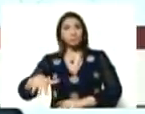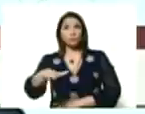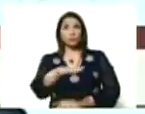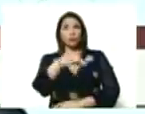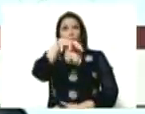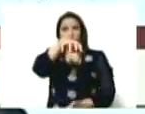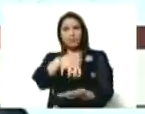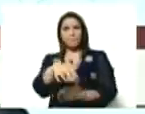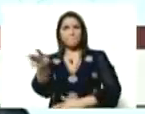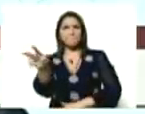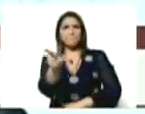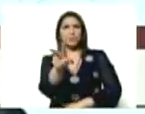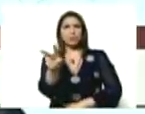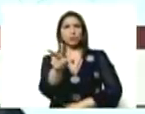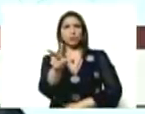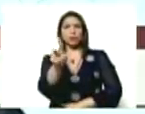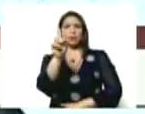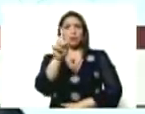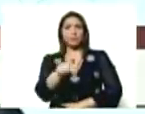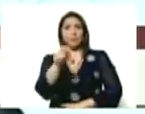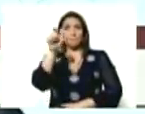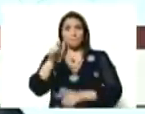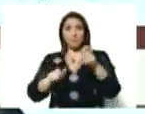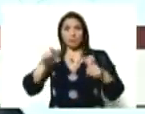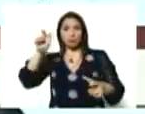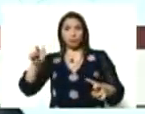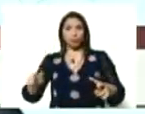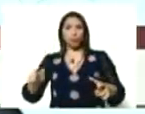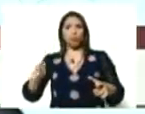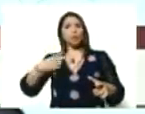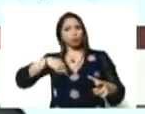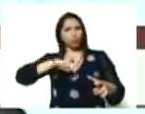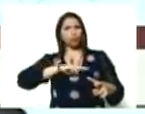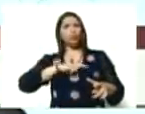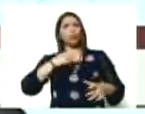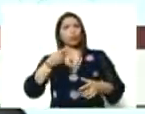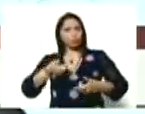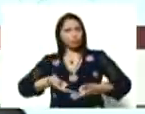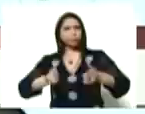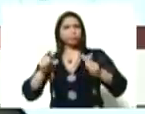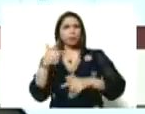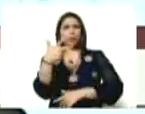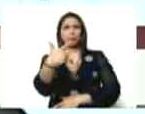Estado venezolano, a las electoras y los electores que hemos cumplido estas